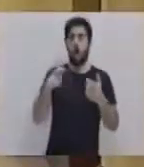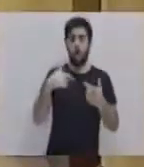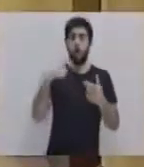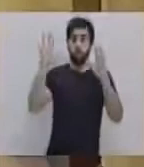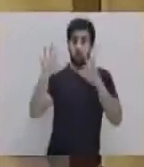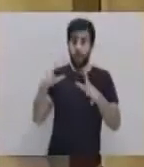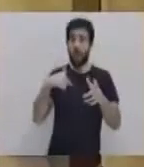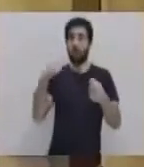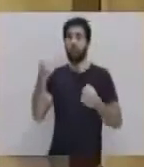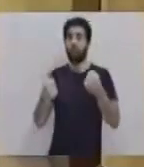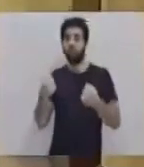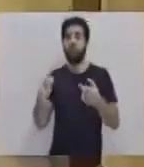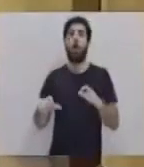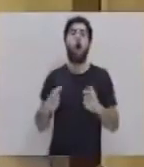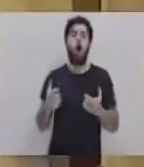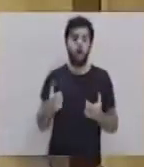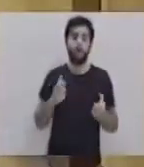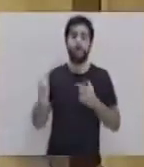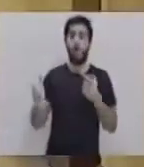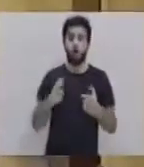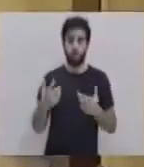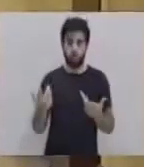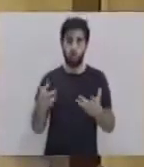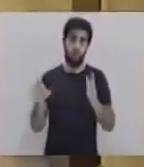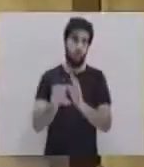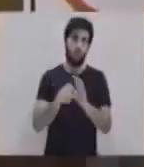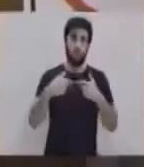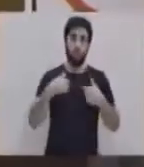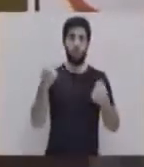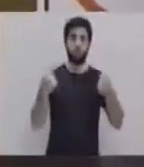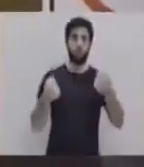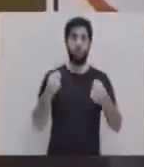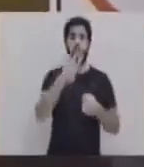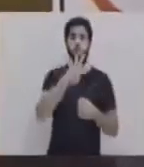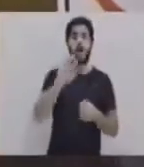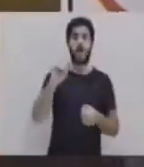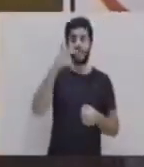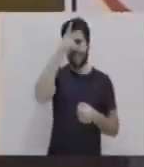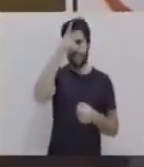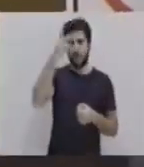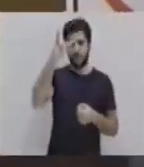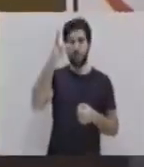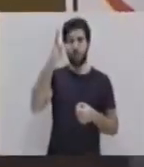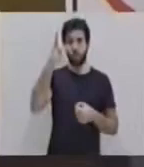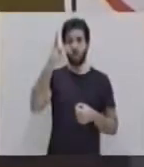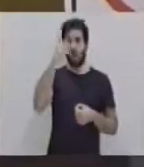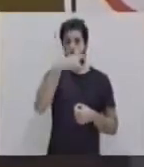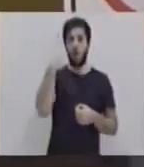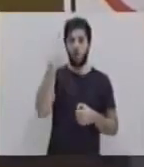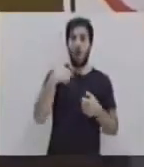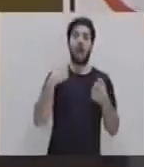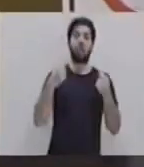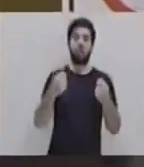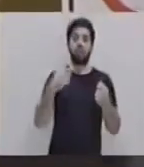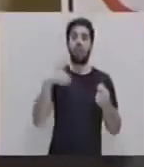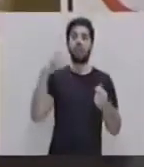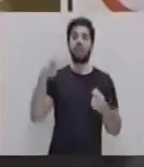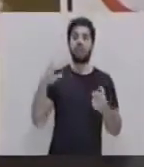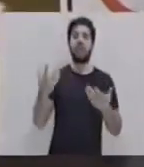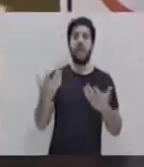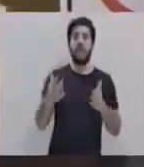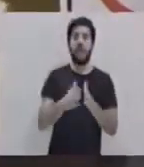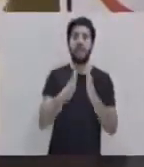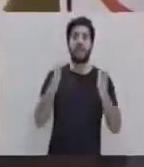principal, la velocidad, ¿sí? Si nosotros vamos transitando en un vehículo a 40 kilómetros por hora, pues vamos a necesitar